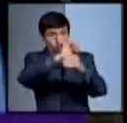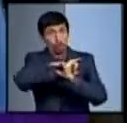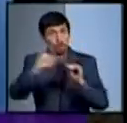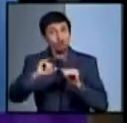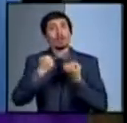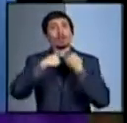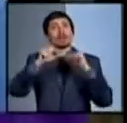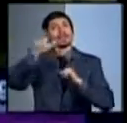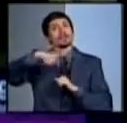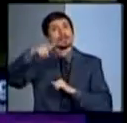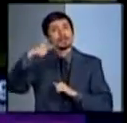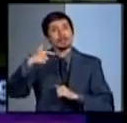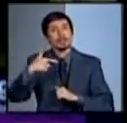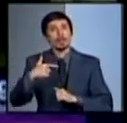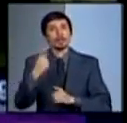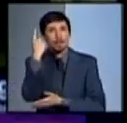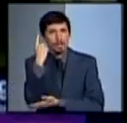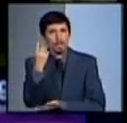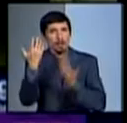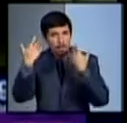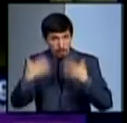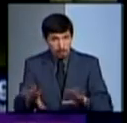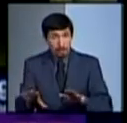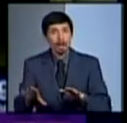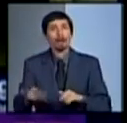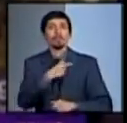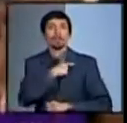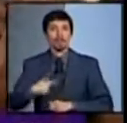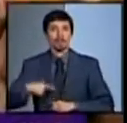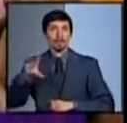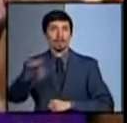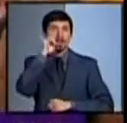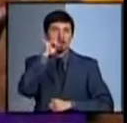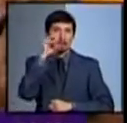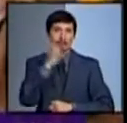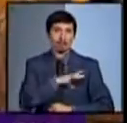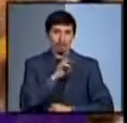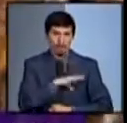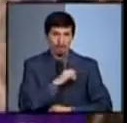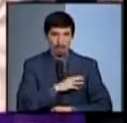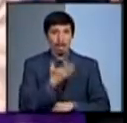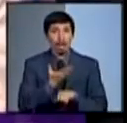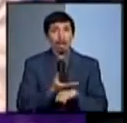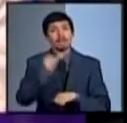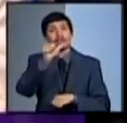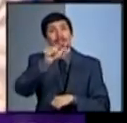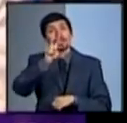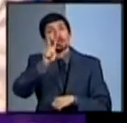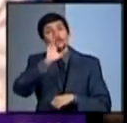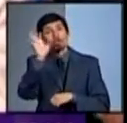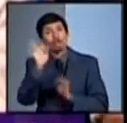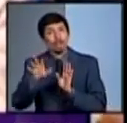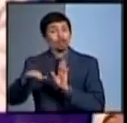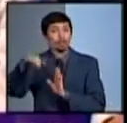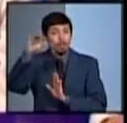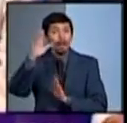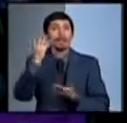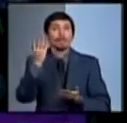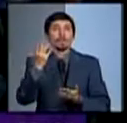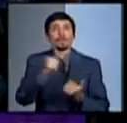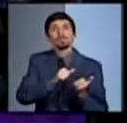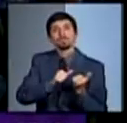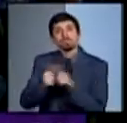El 17 de diciembre ya era la presidenta electa de Chile. Consiguió sobre el 62% de los votos,